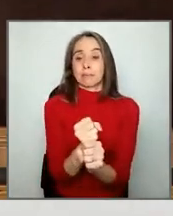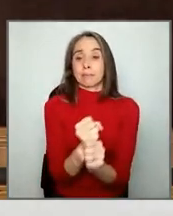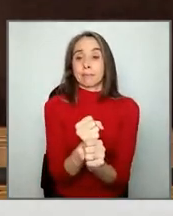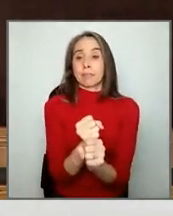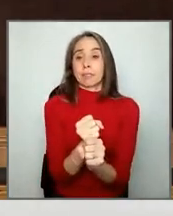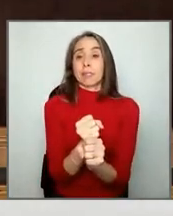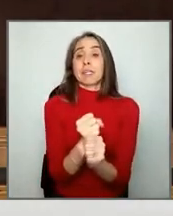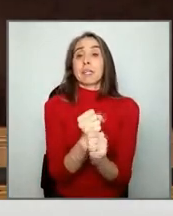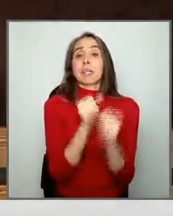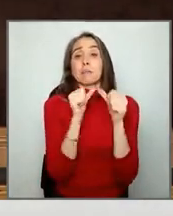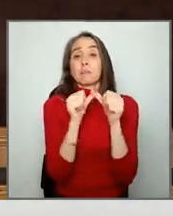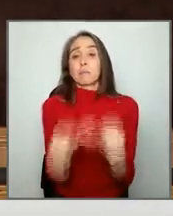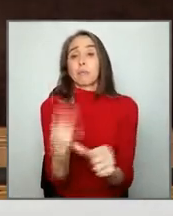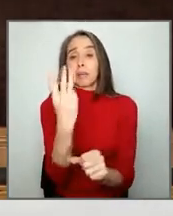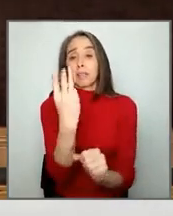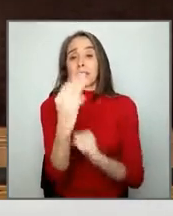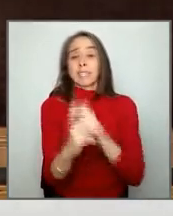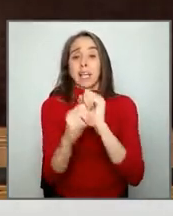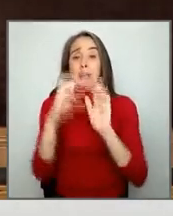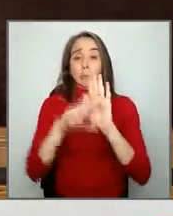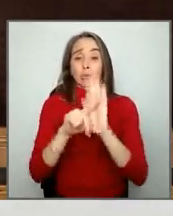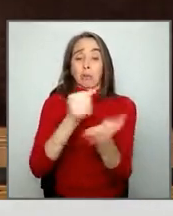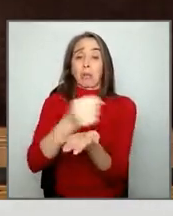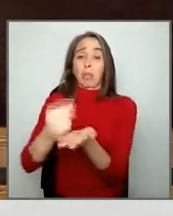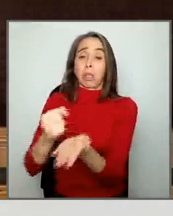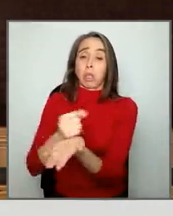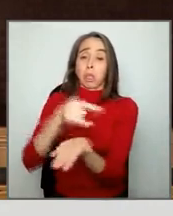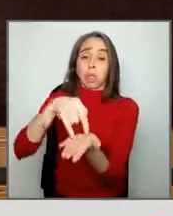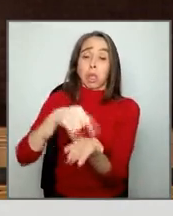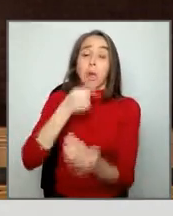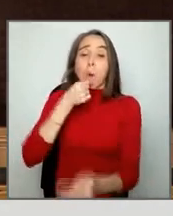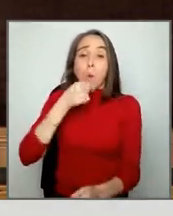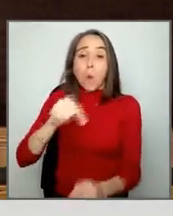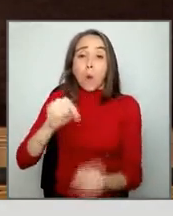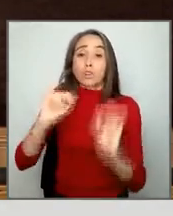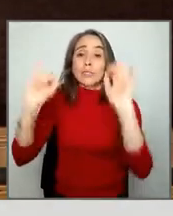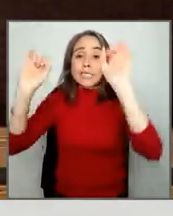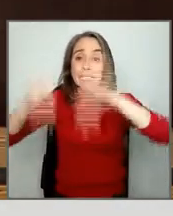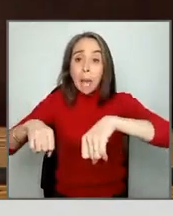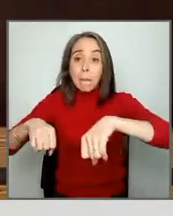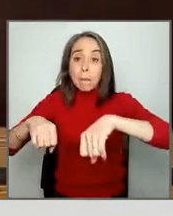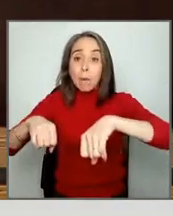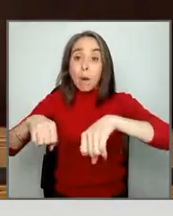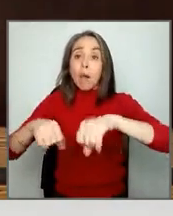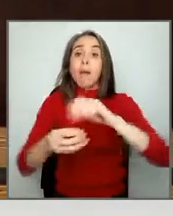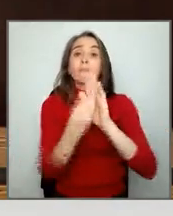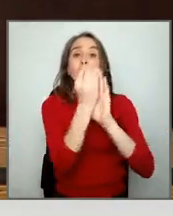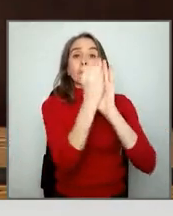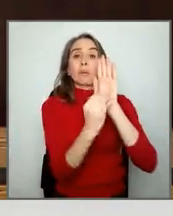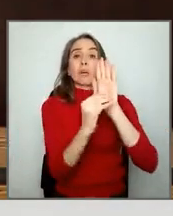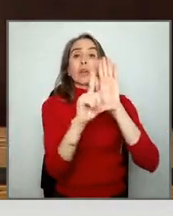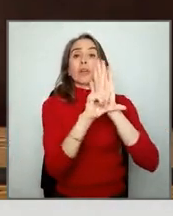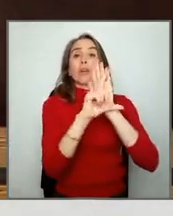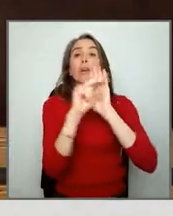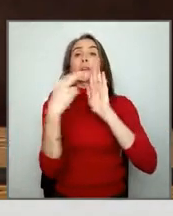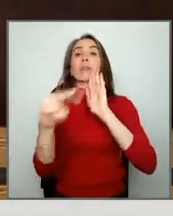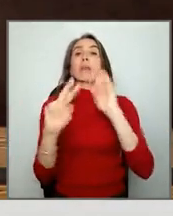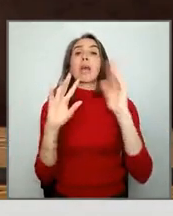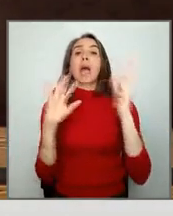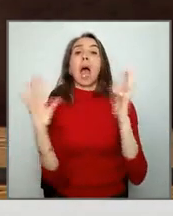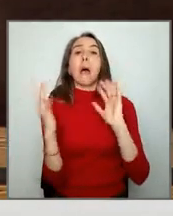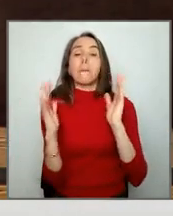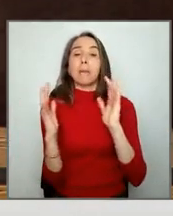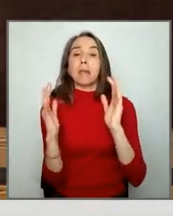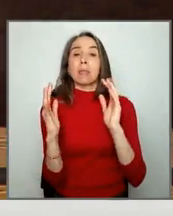hoy estamos a puertas de culminar la construcción de nuestro organica ambiental tal como fue